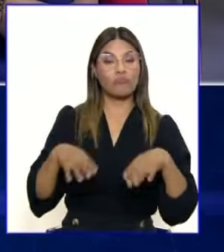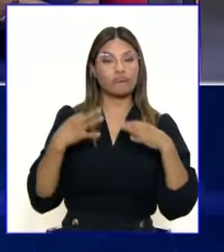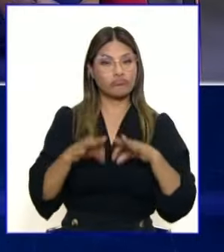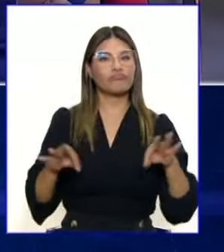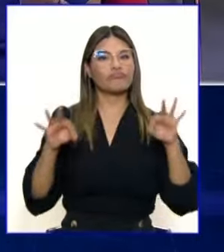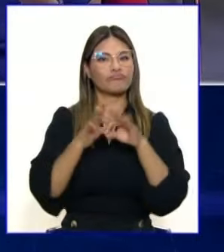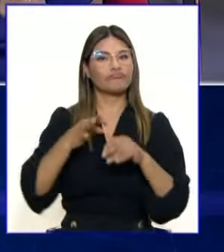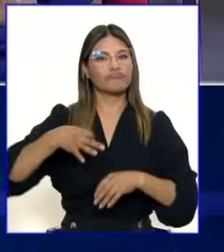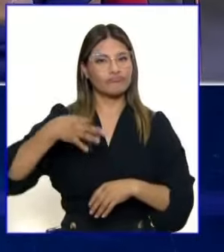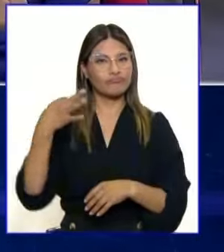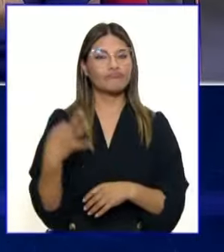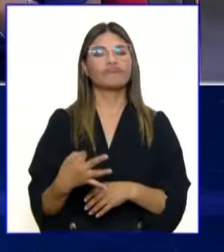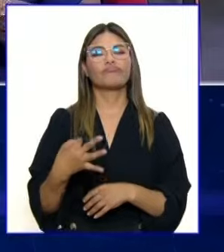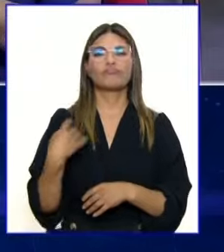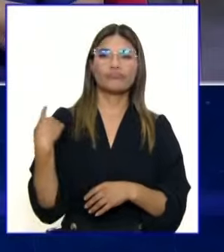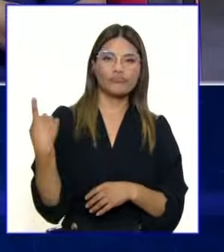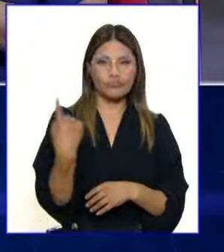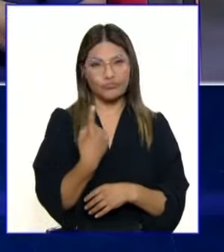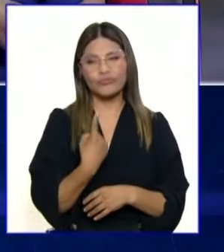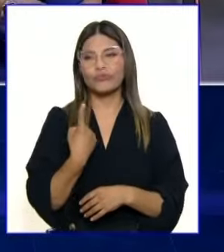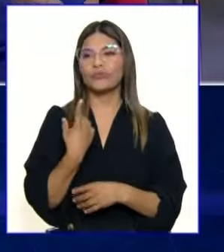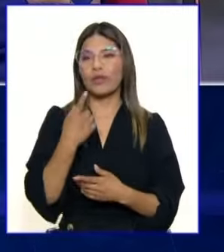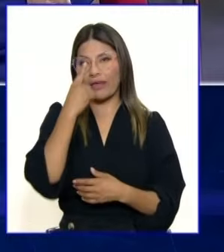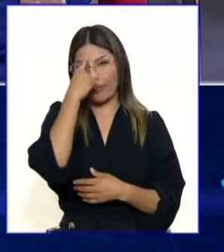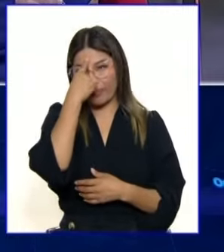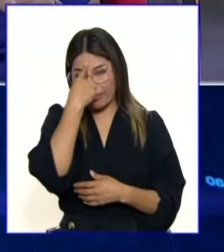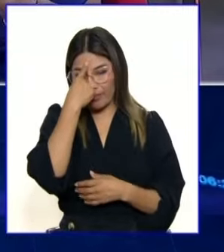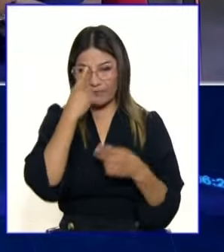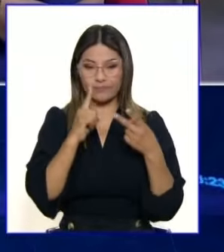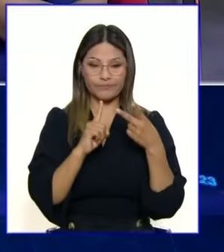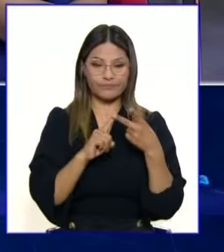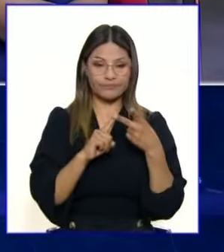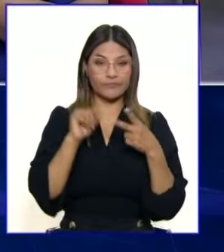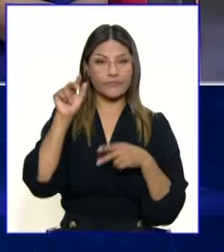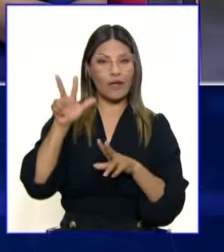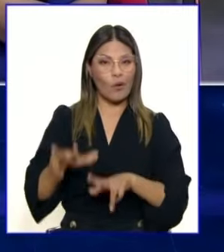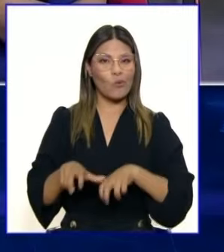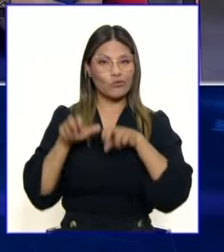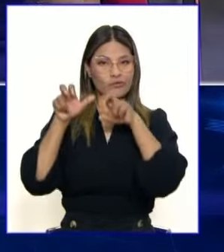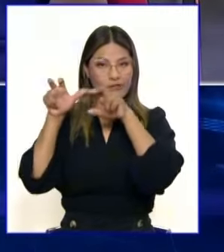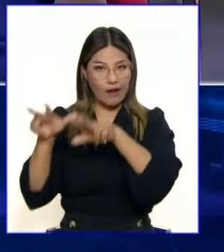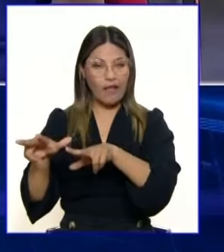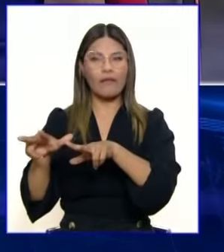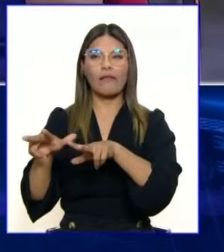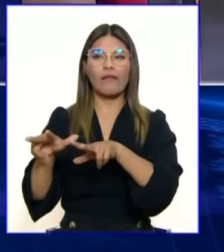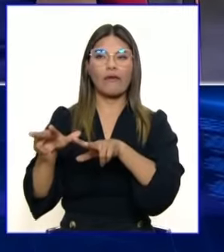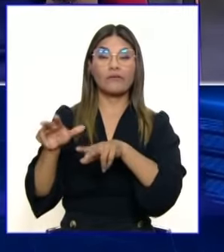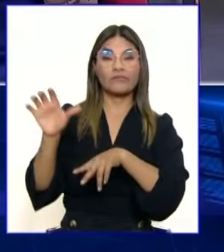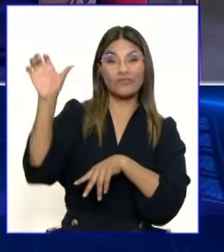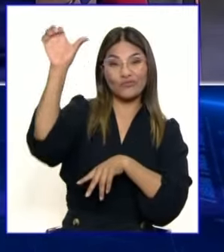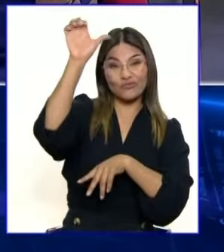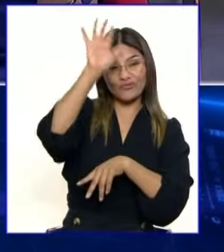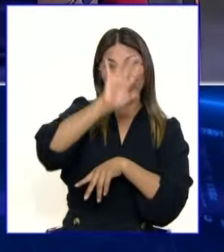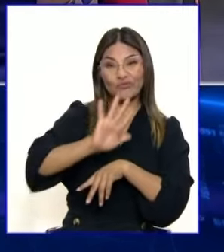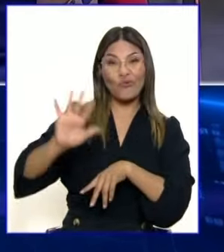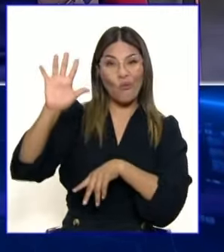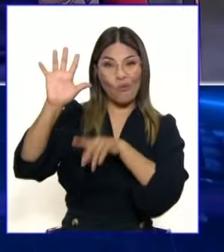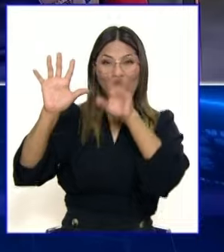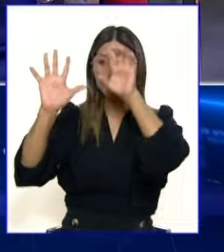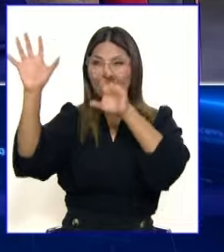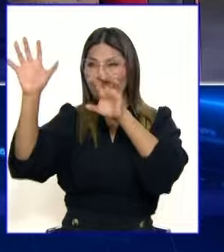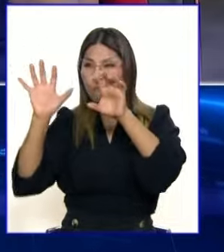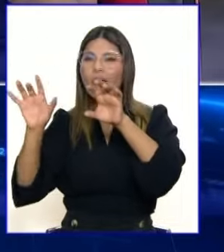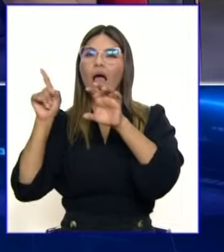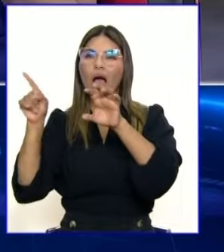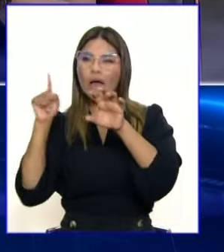ya sea desde la India, Australia, donde estamos muy bien alineados con las